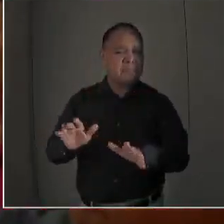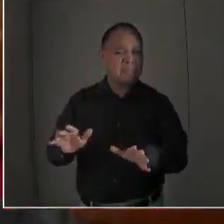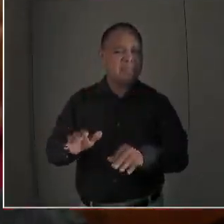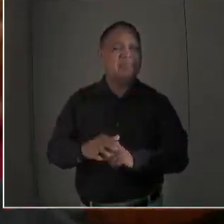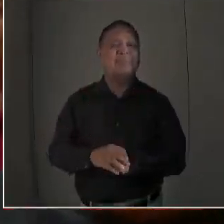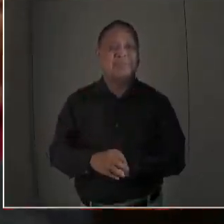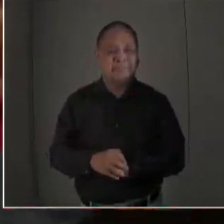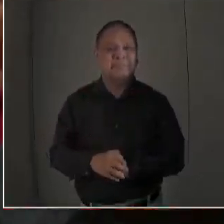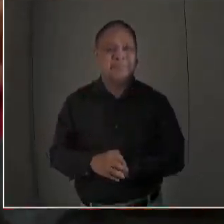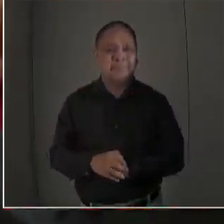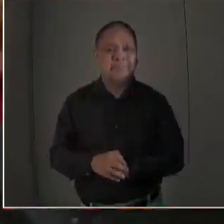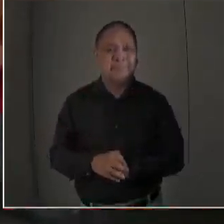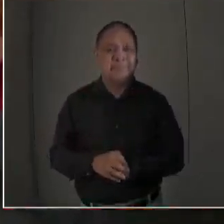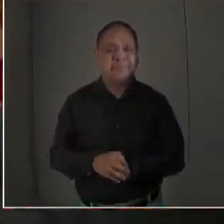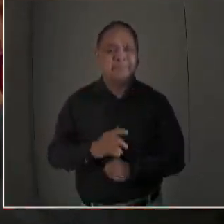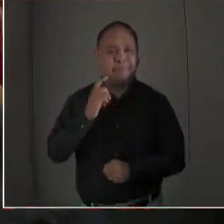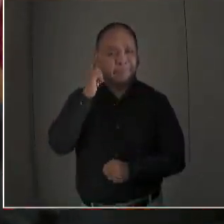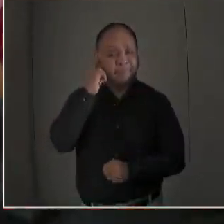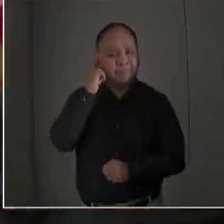Ese hombre